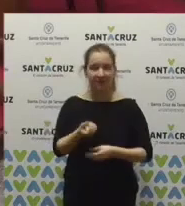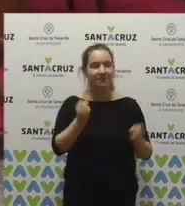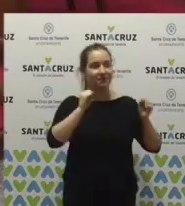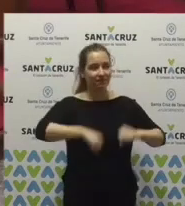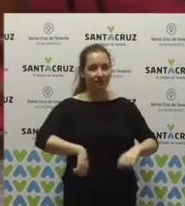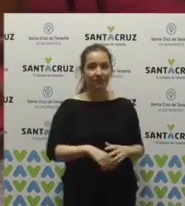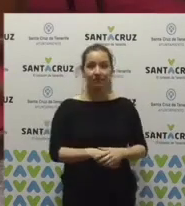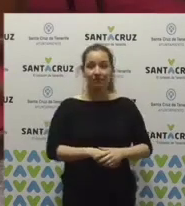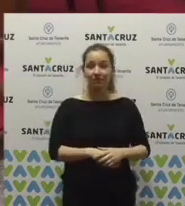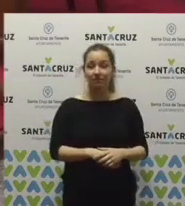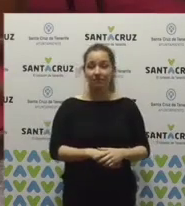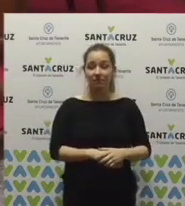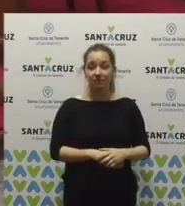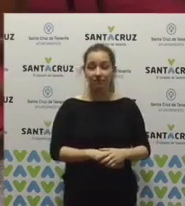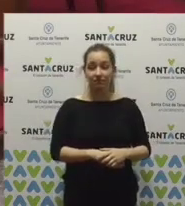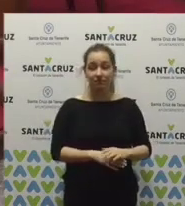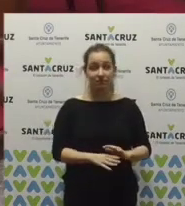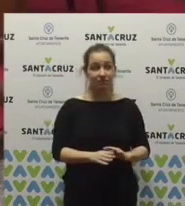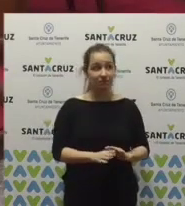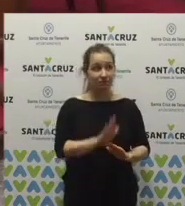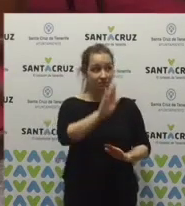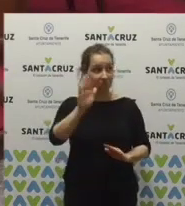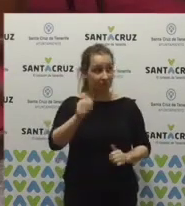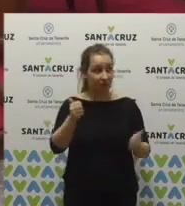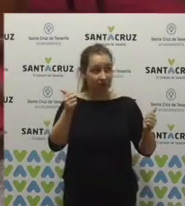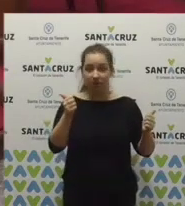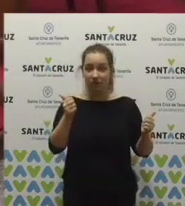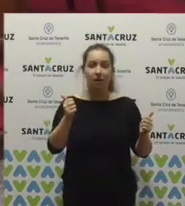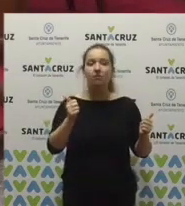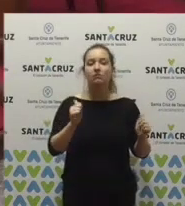una palabra más procedemos a votar